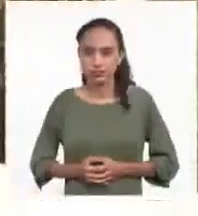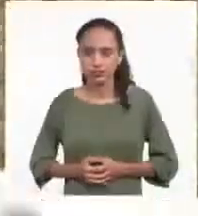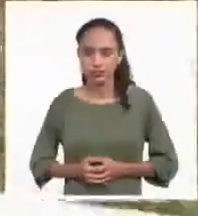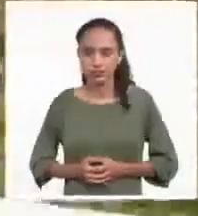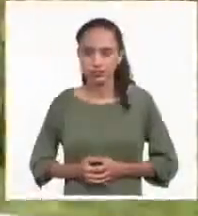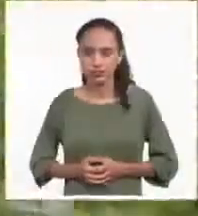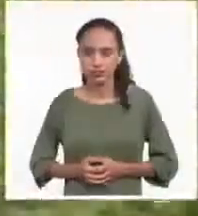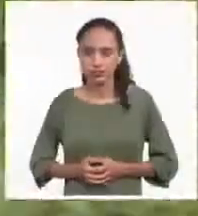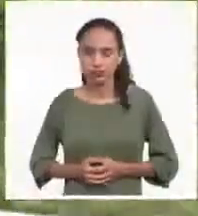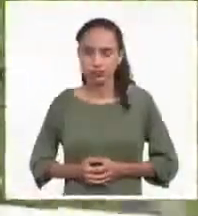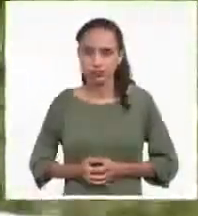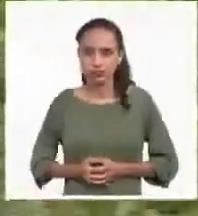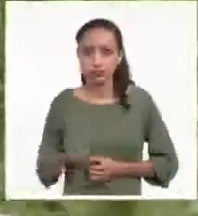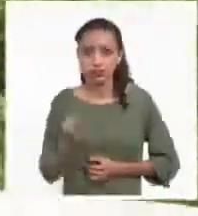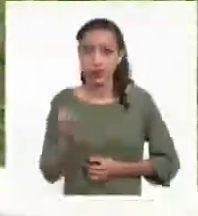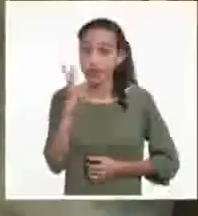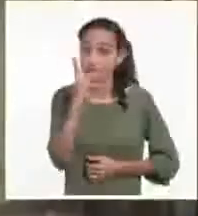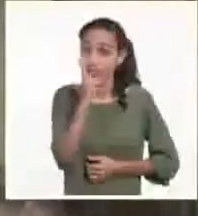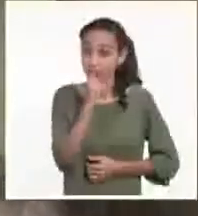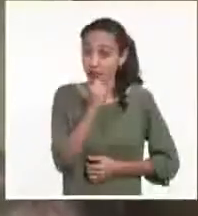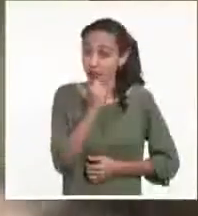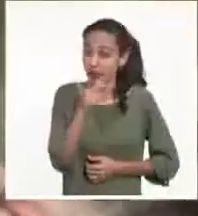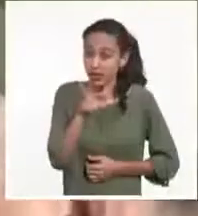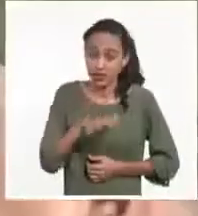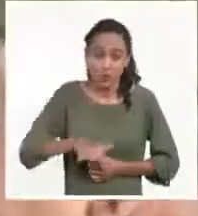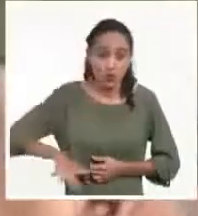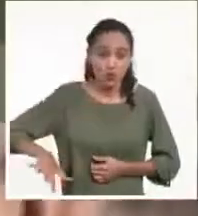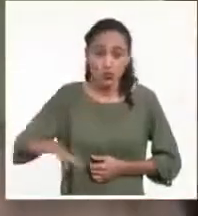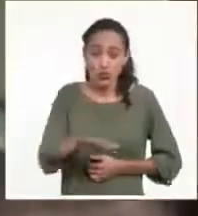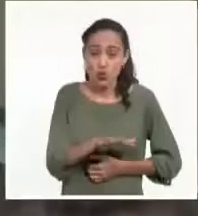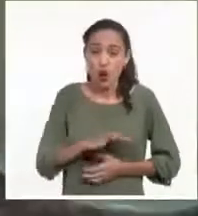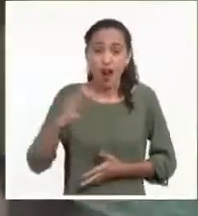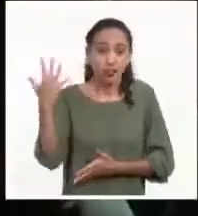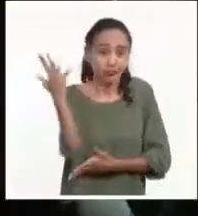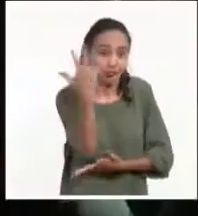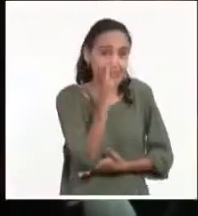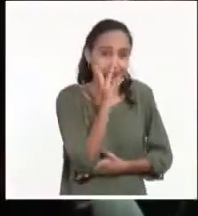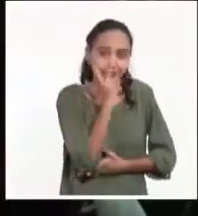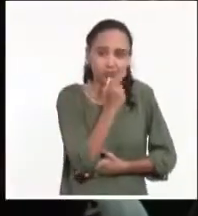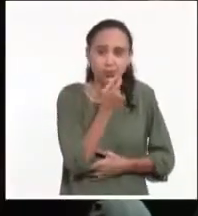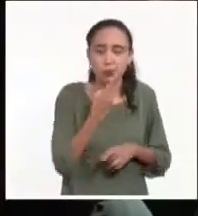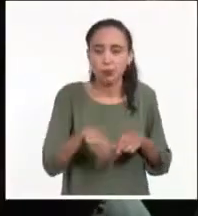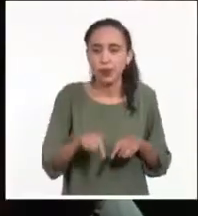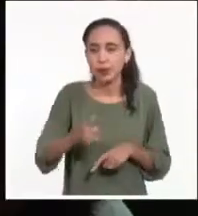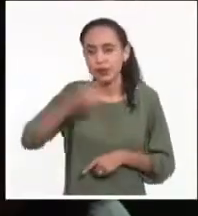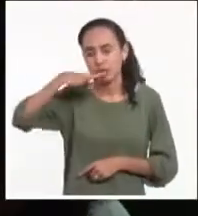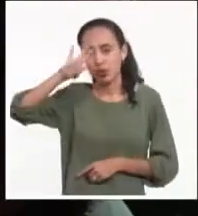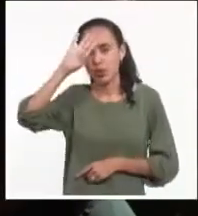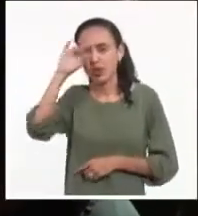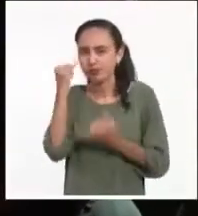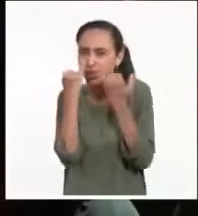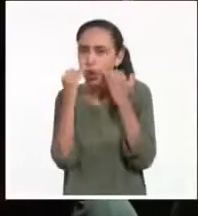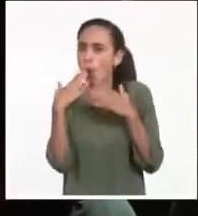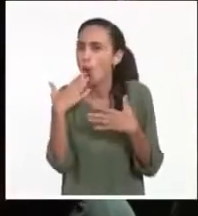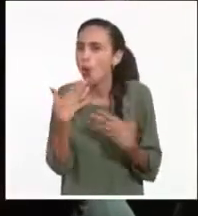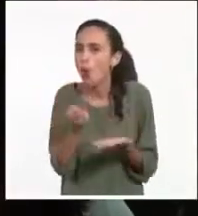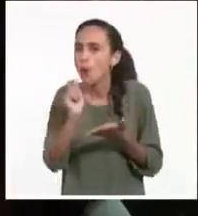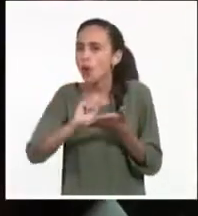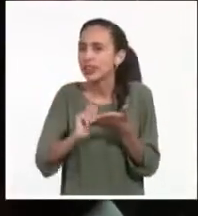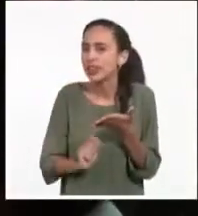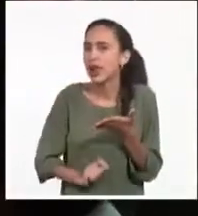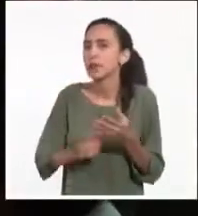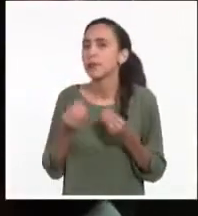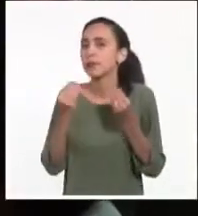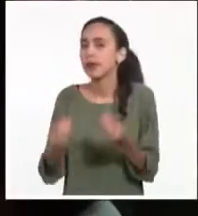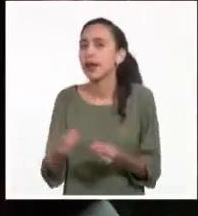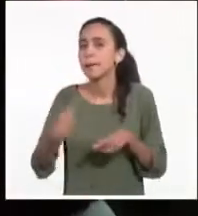Frente a la impresionante belleza natural de esta zona, Díaz-Canel se interesó por la manera en que funcionan los trámites para la obtención de materiales de